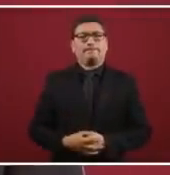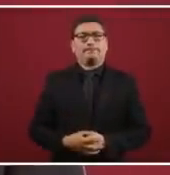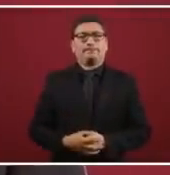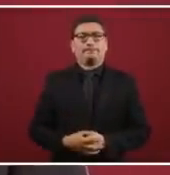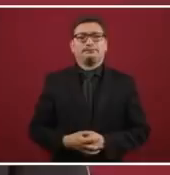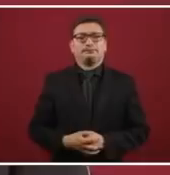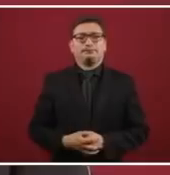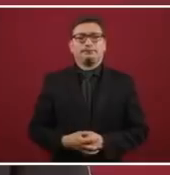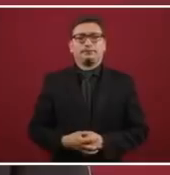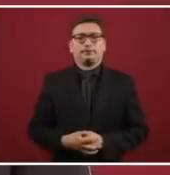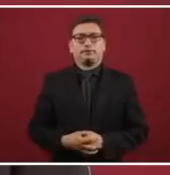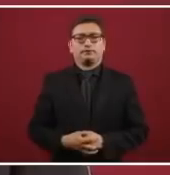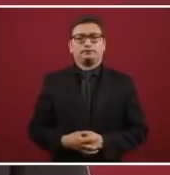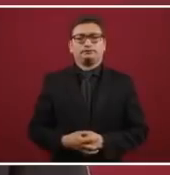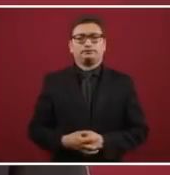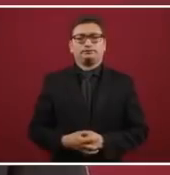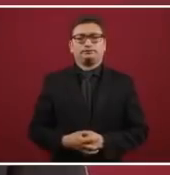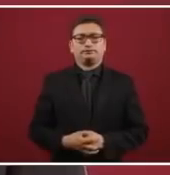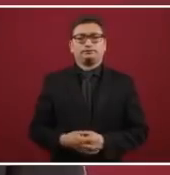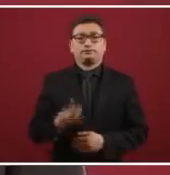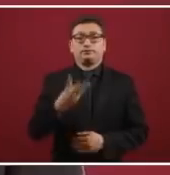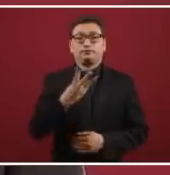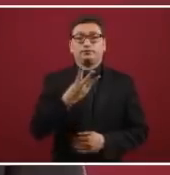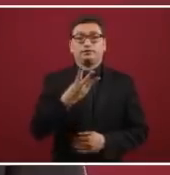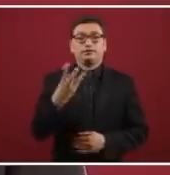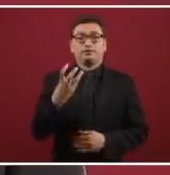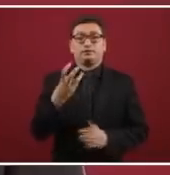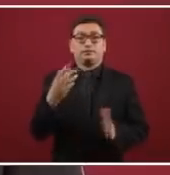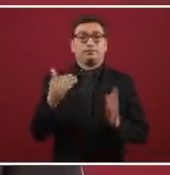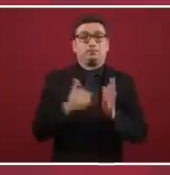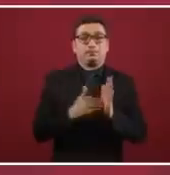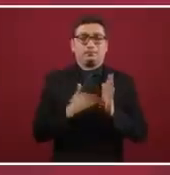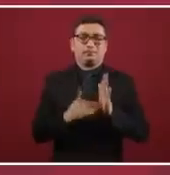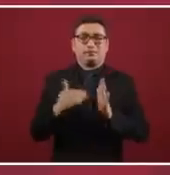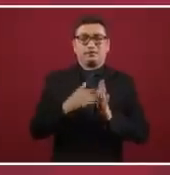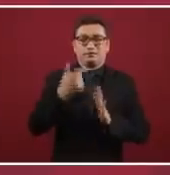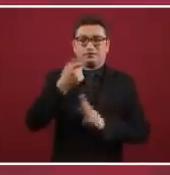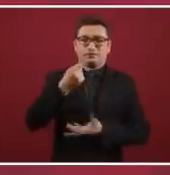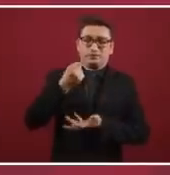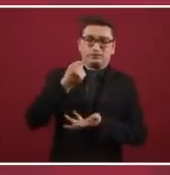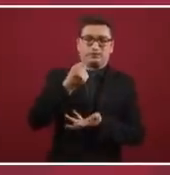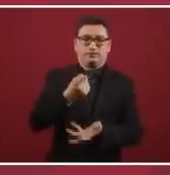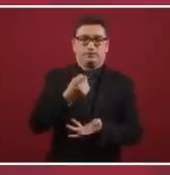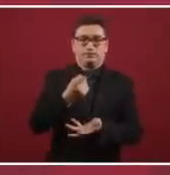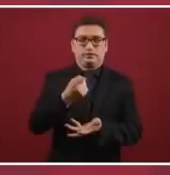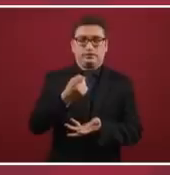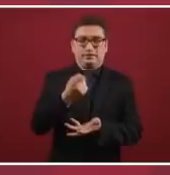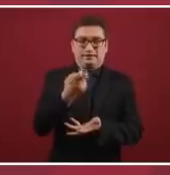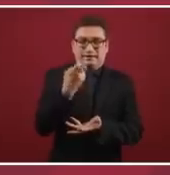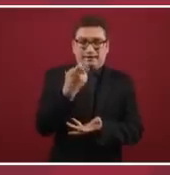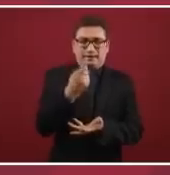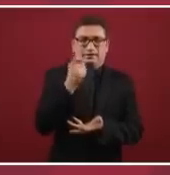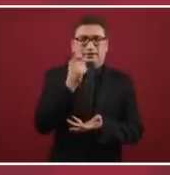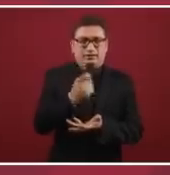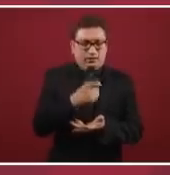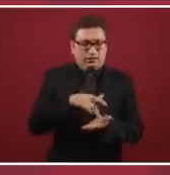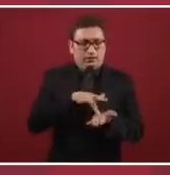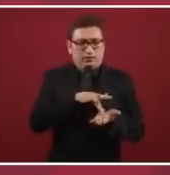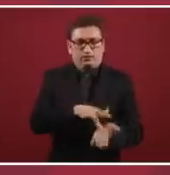más de 300 mil millones de pesos este año de apoyos directos